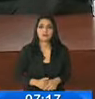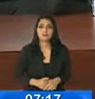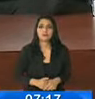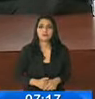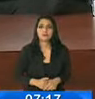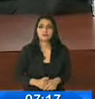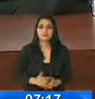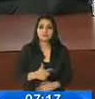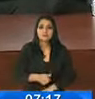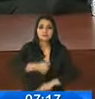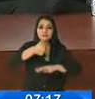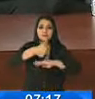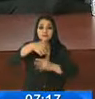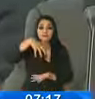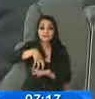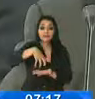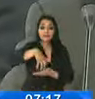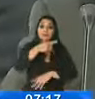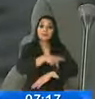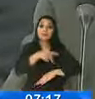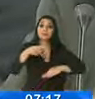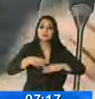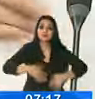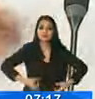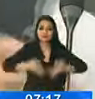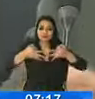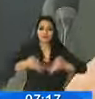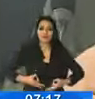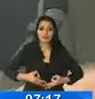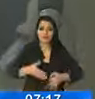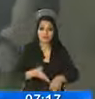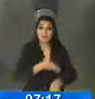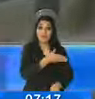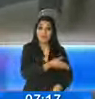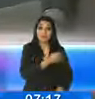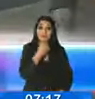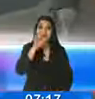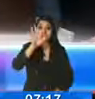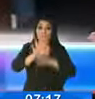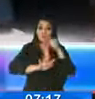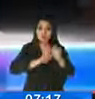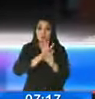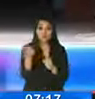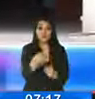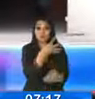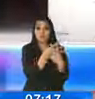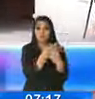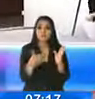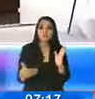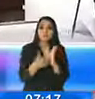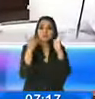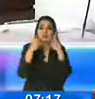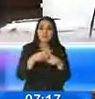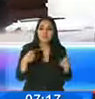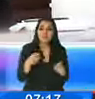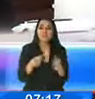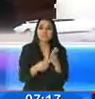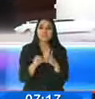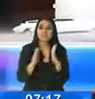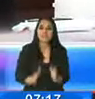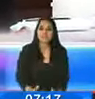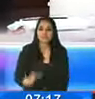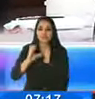de la Corte Provincial de Pichincha quien confirmó la sentencia de primera instancia de 5 años de prisión en contra del exministro Carlos Pareja